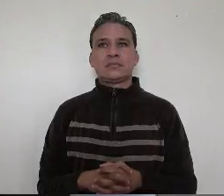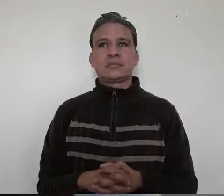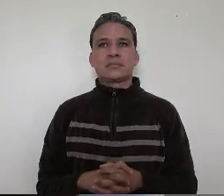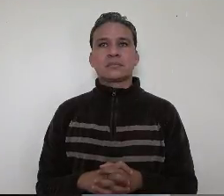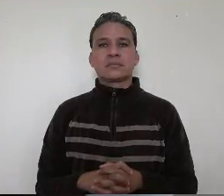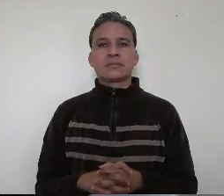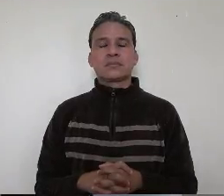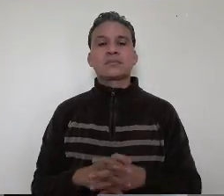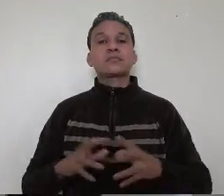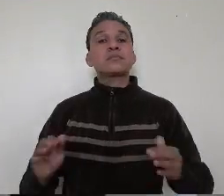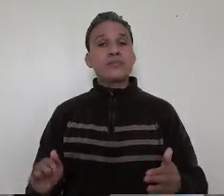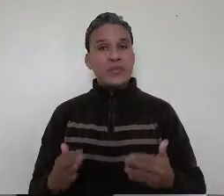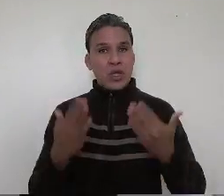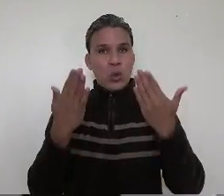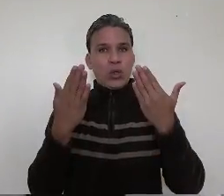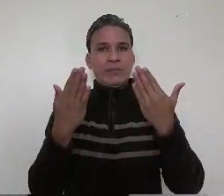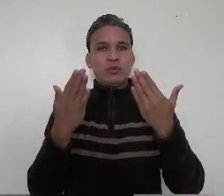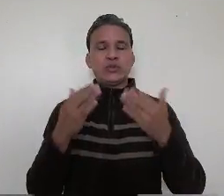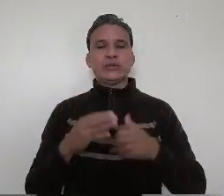Oremos.